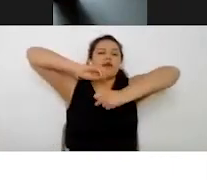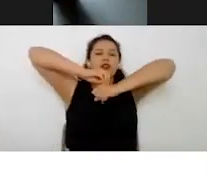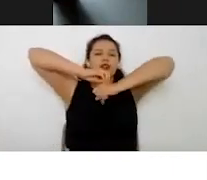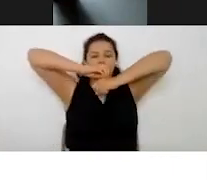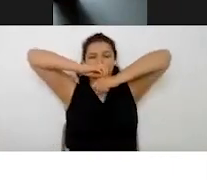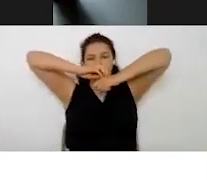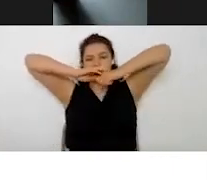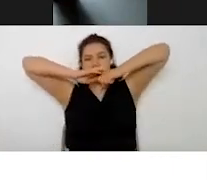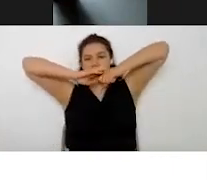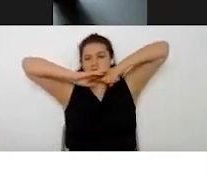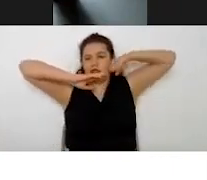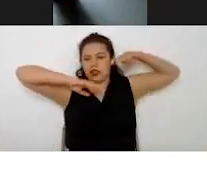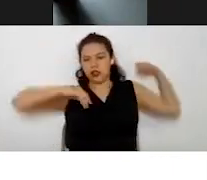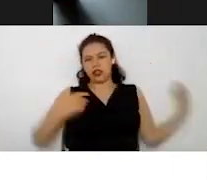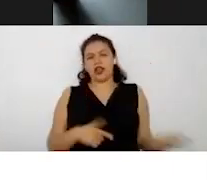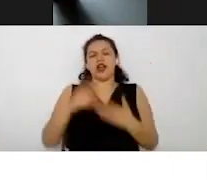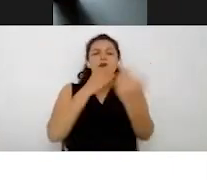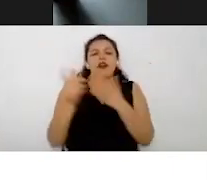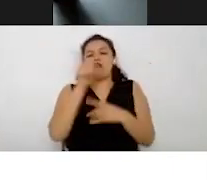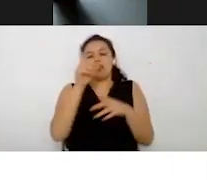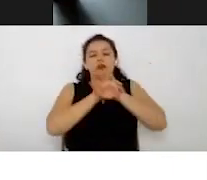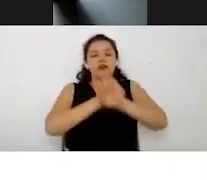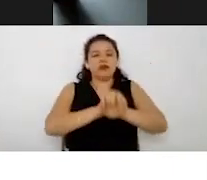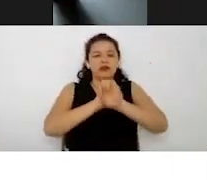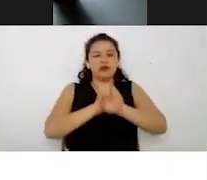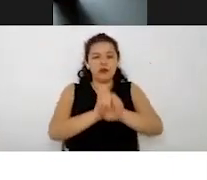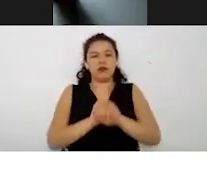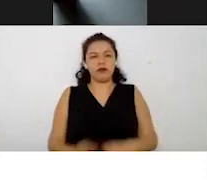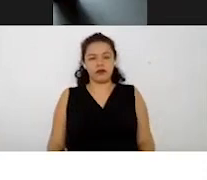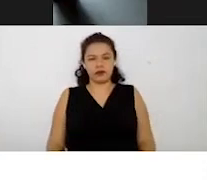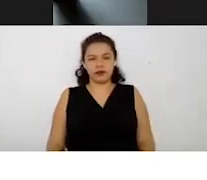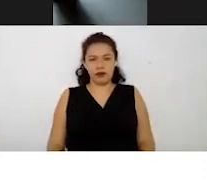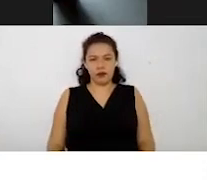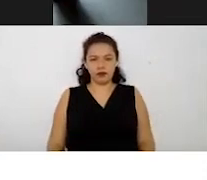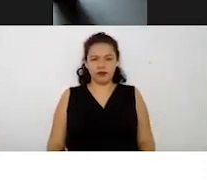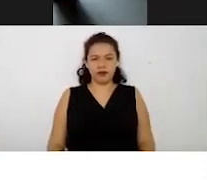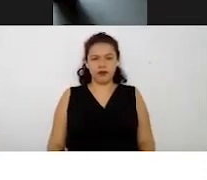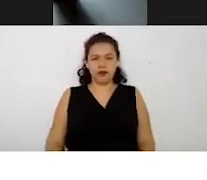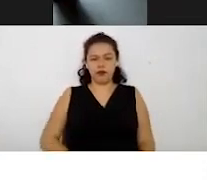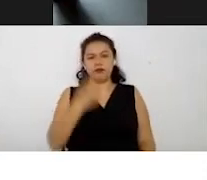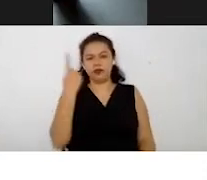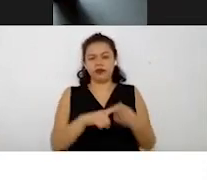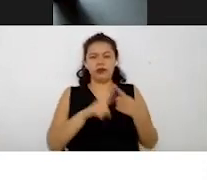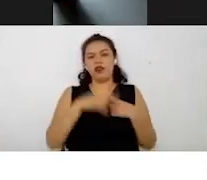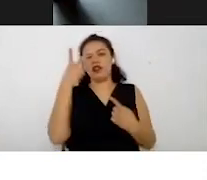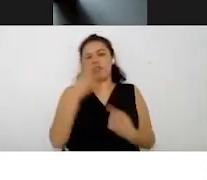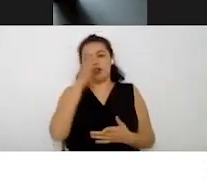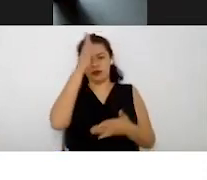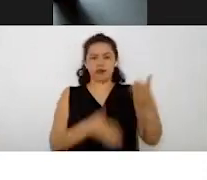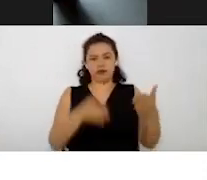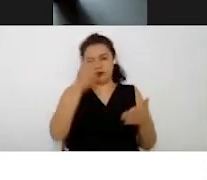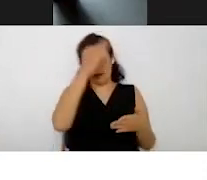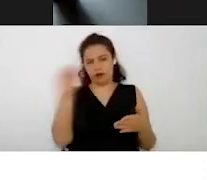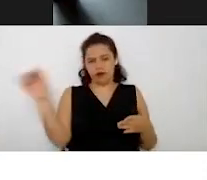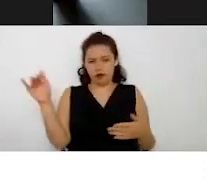manos al momento de hacer las compresiones. Uno, habíamos dicho que podríamos hacer dos líneas